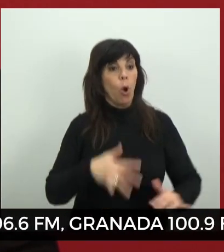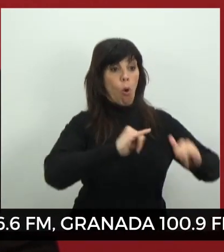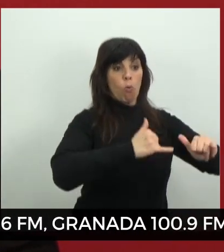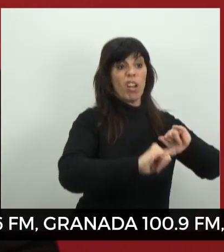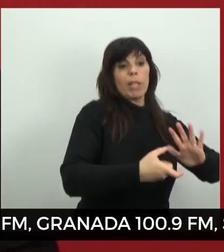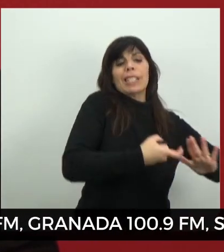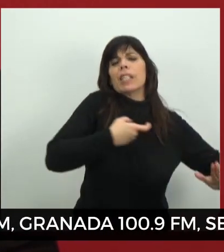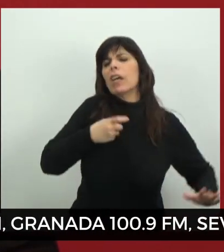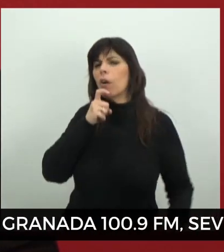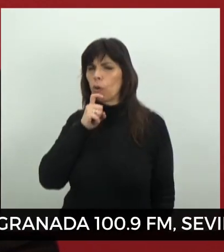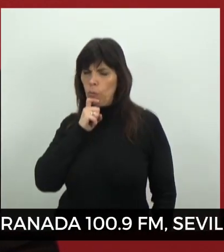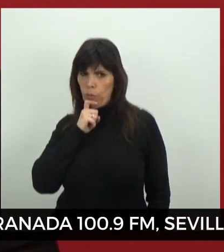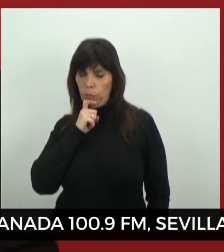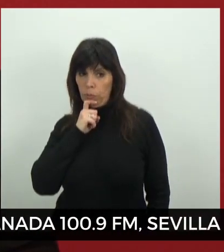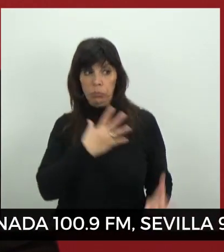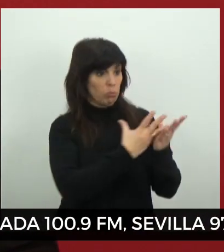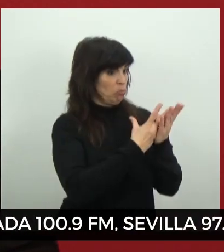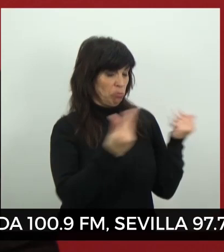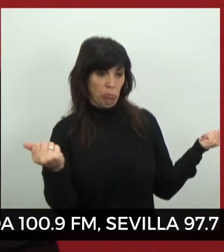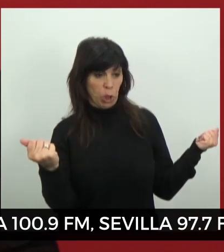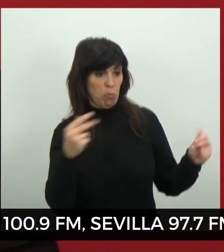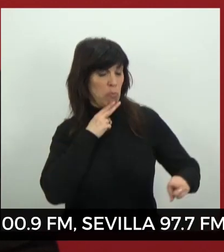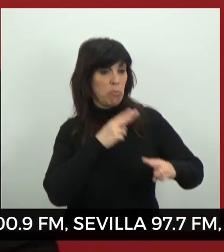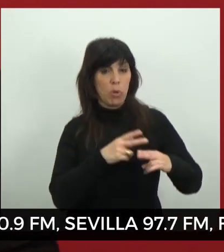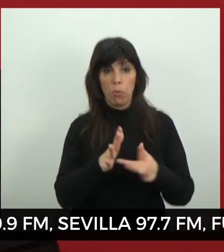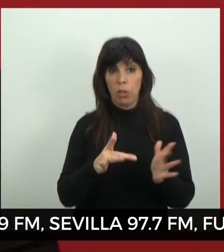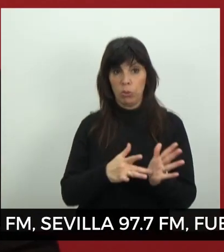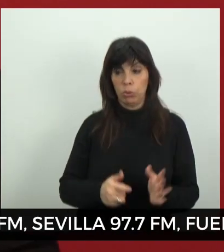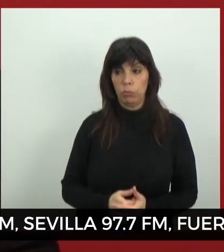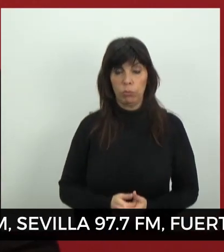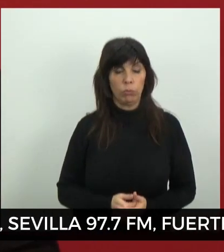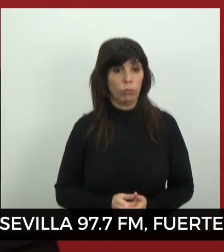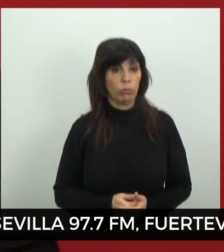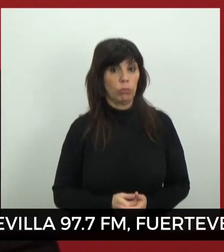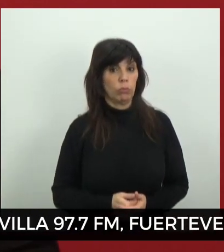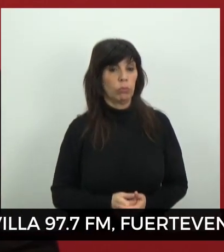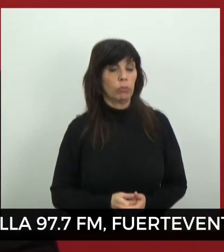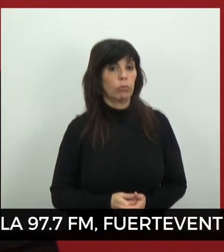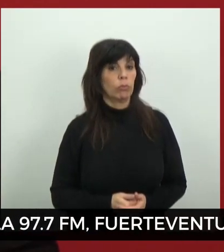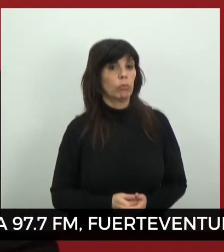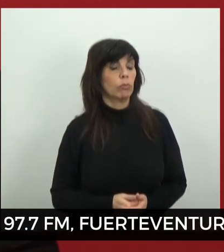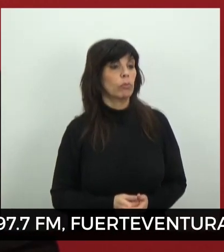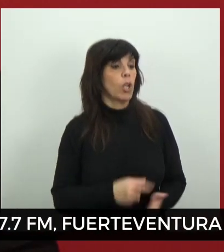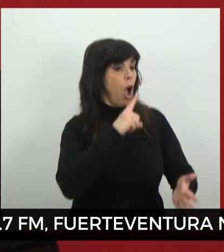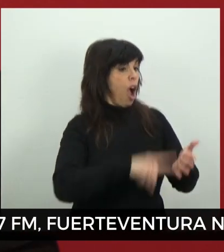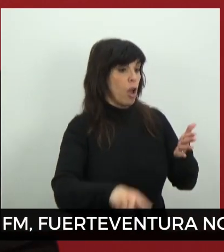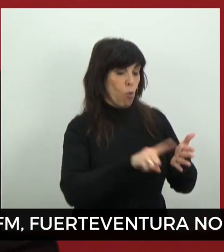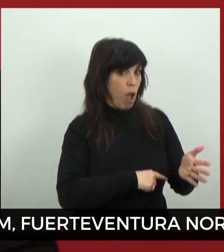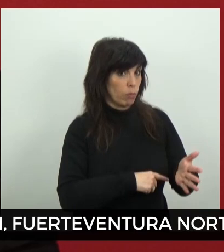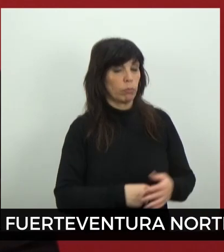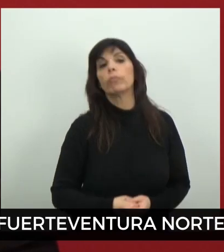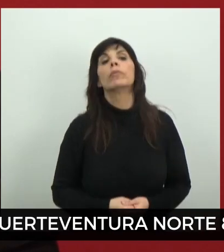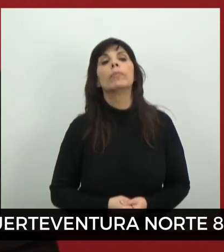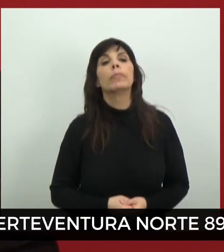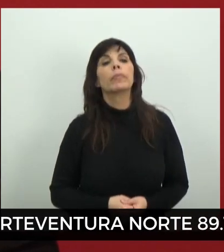maldición? Anulándola en el poderoso nombre de Jesucristo. Es igual que maldición ha